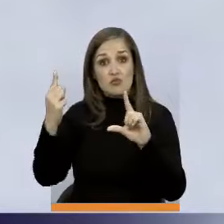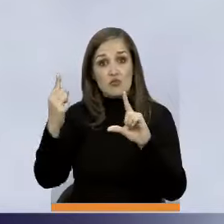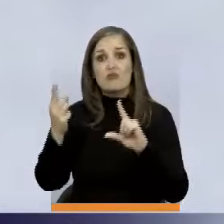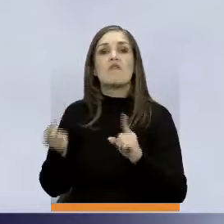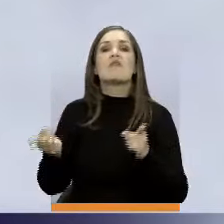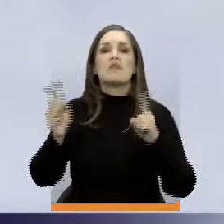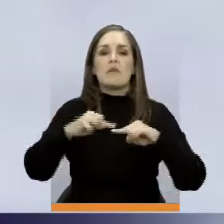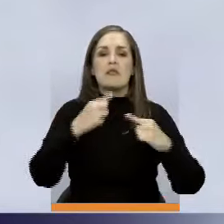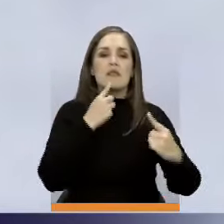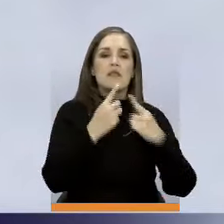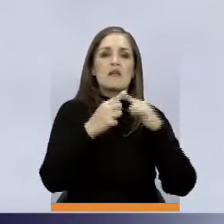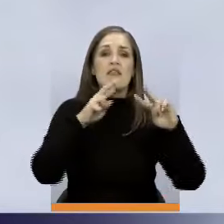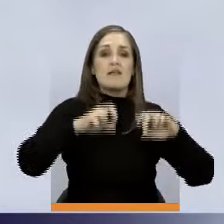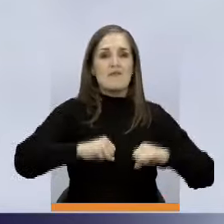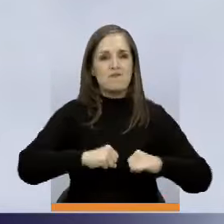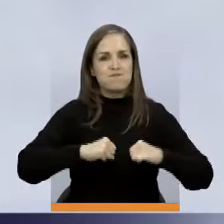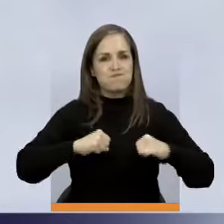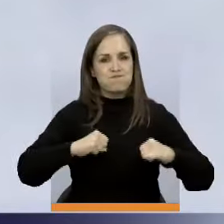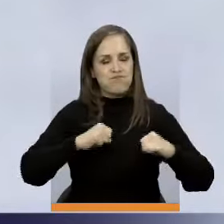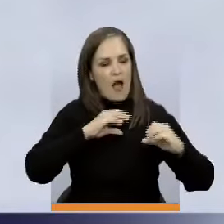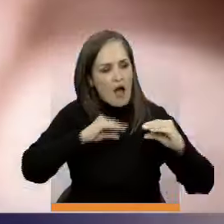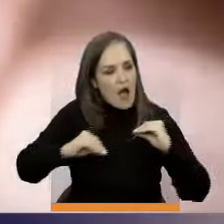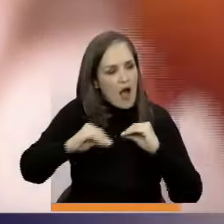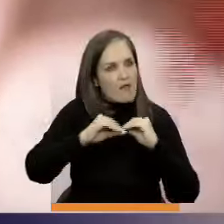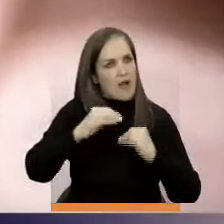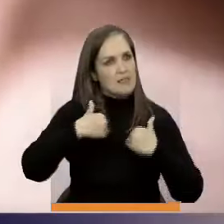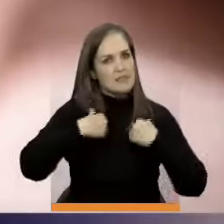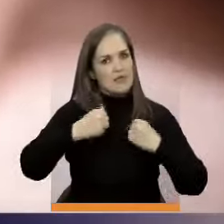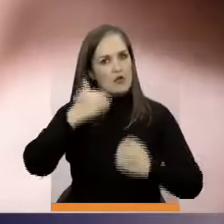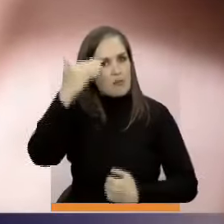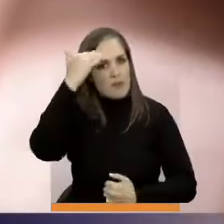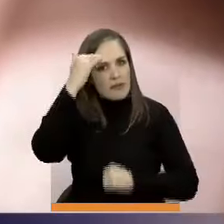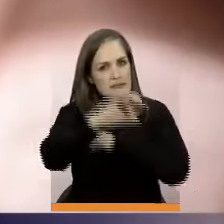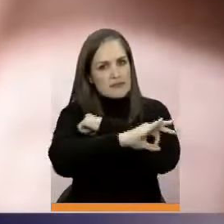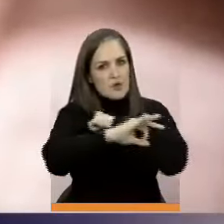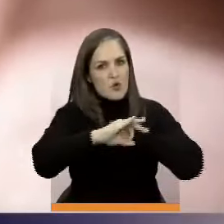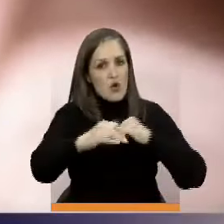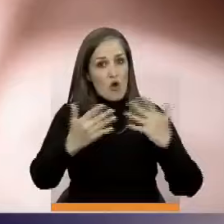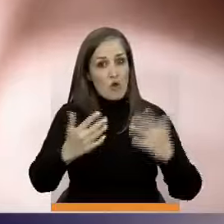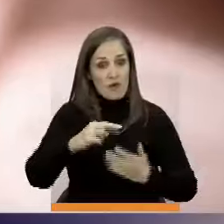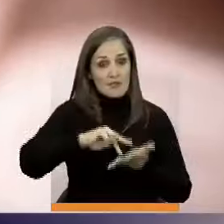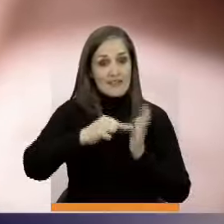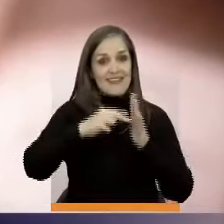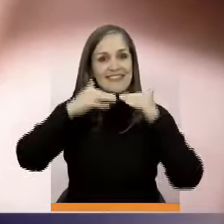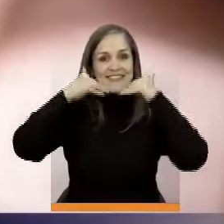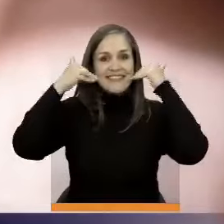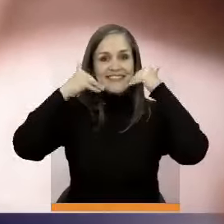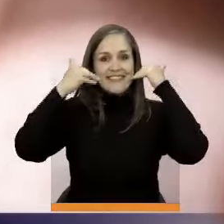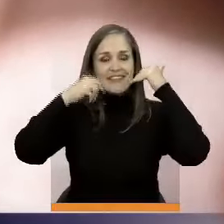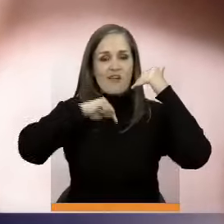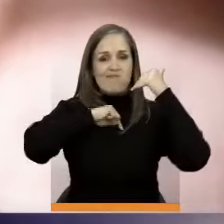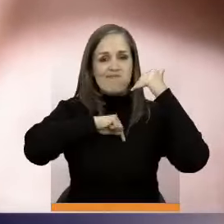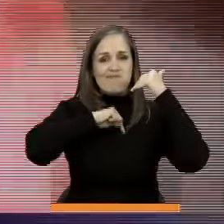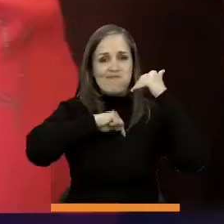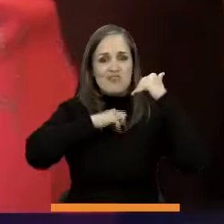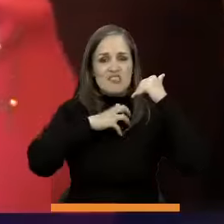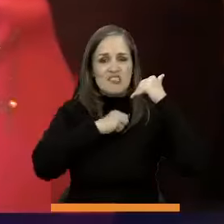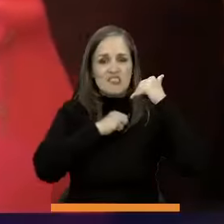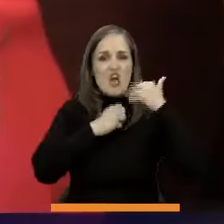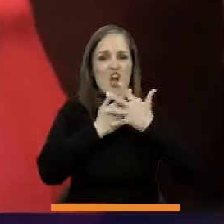diálogo sobre temas como la obesidad y la Salud Mental mostrando que detrás de cada risa puede haber una historia